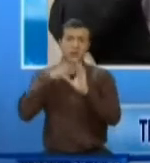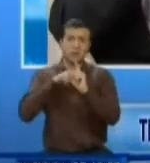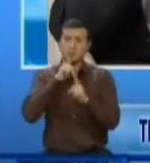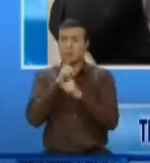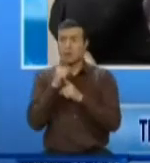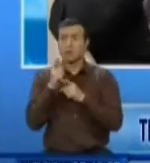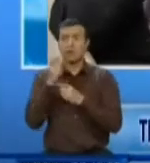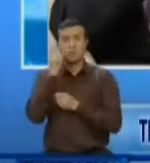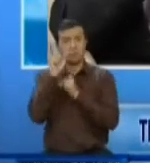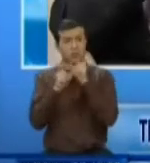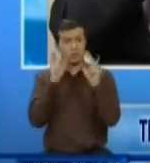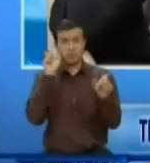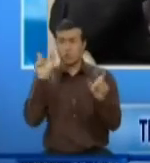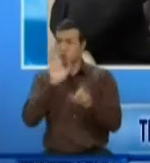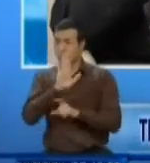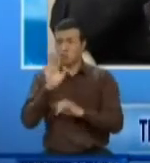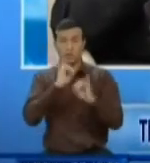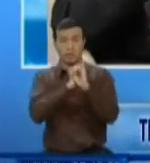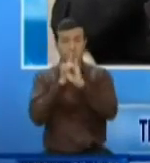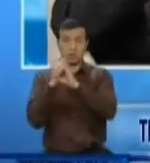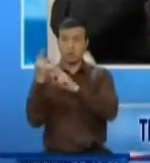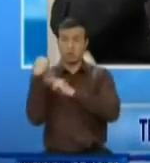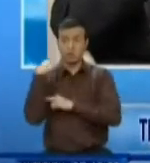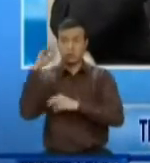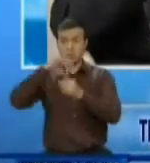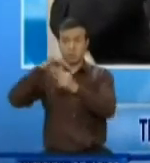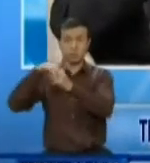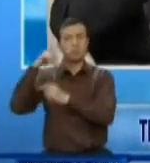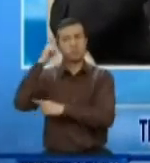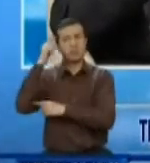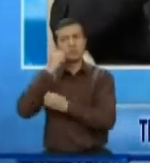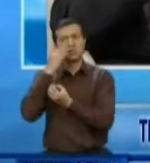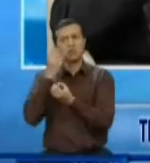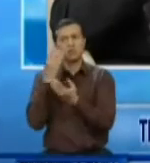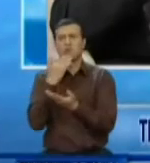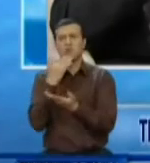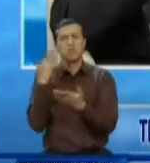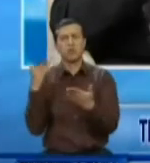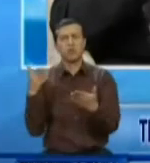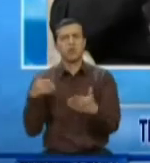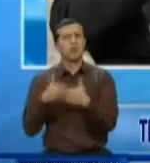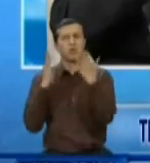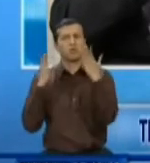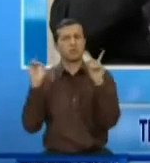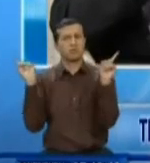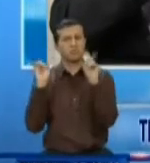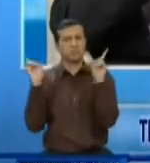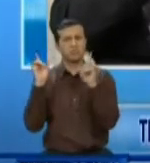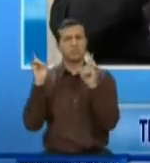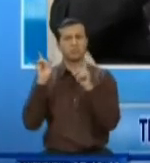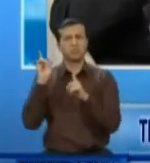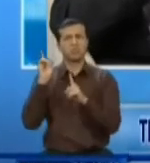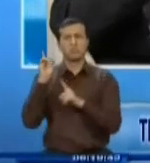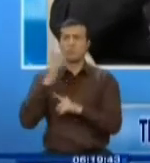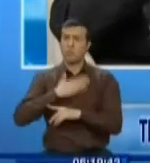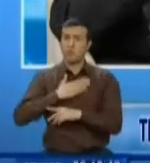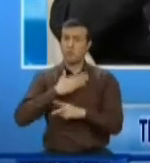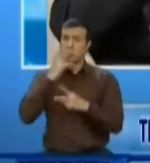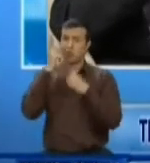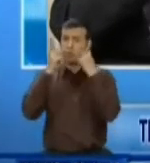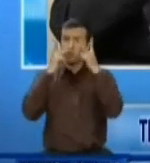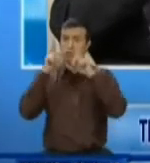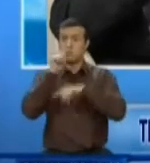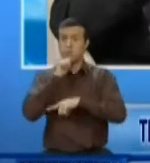retroalimentar a las personas oa las instituciones que tienen votos pues yo no veo cómo puede perjudicar porque tenemos una visión del sector privado que creemos que